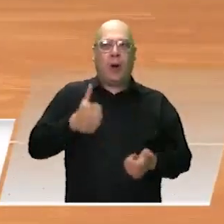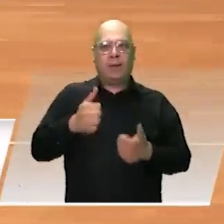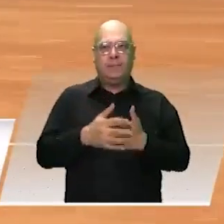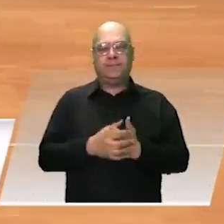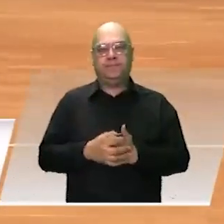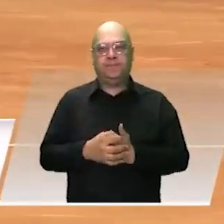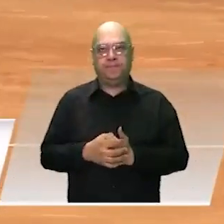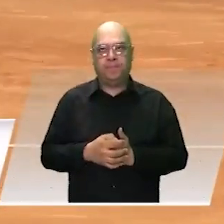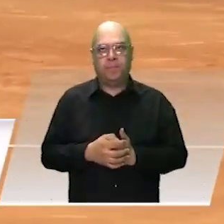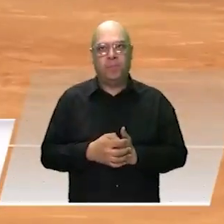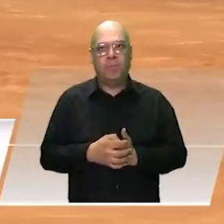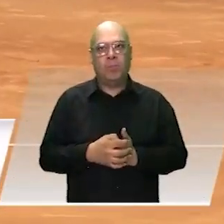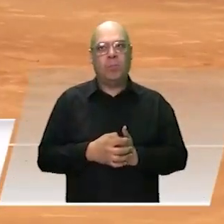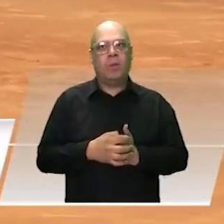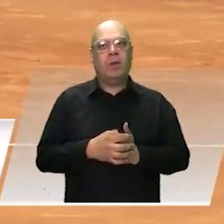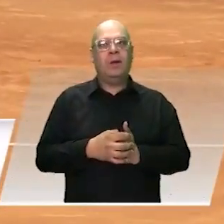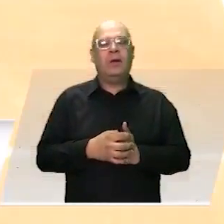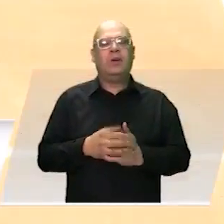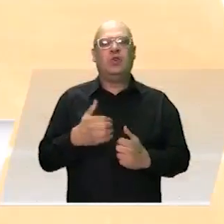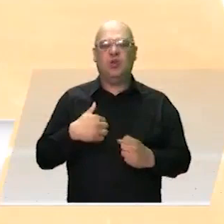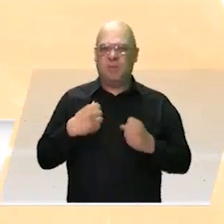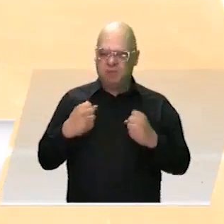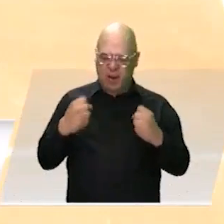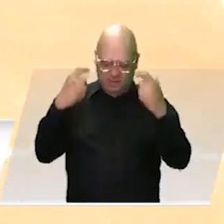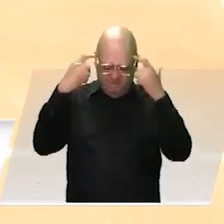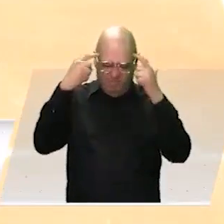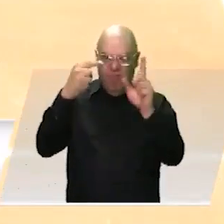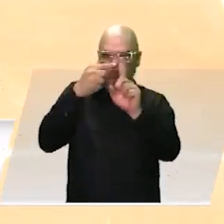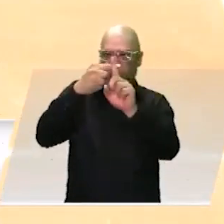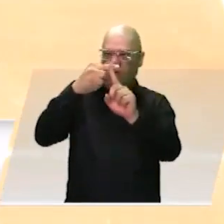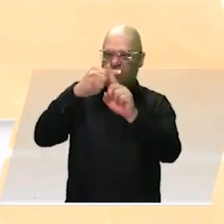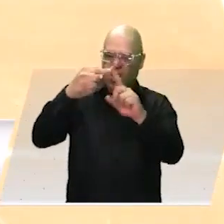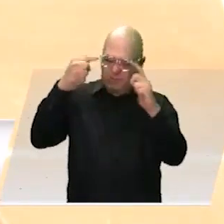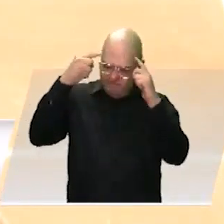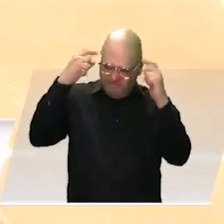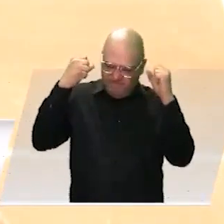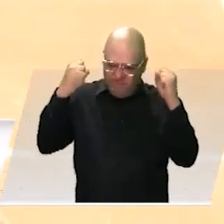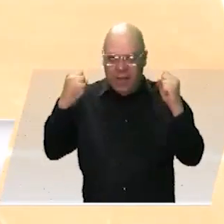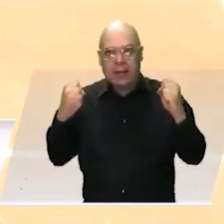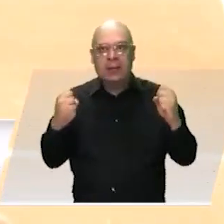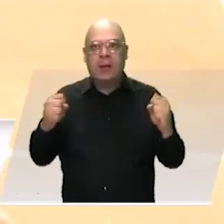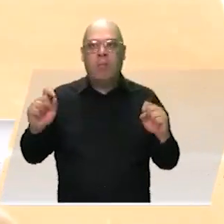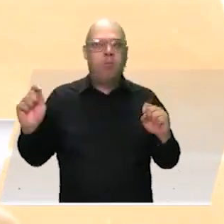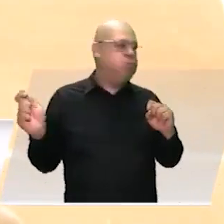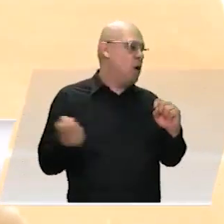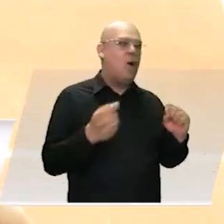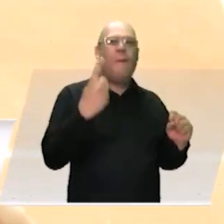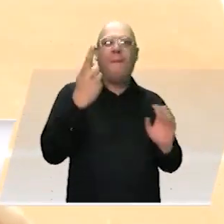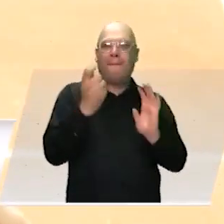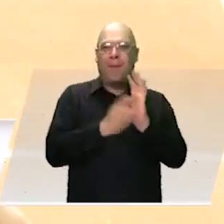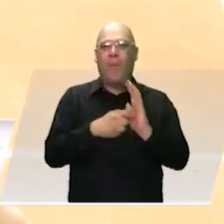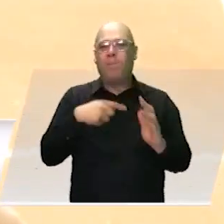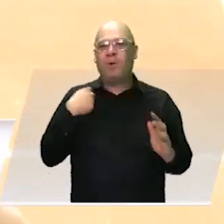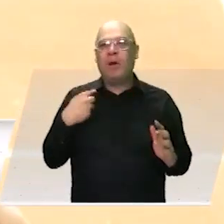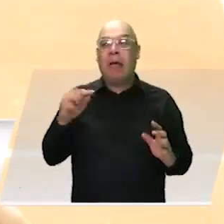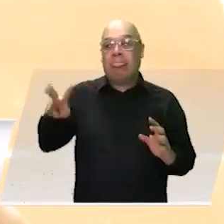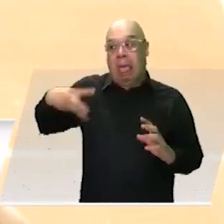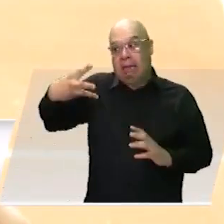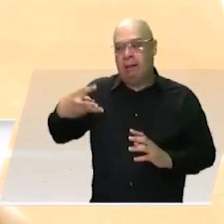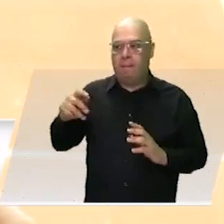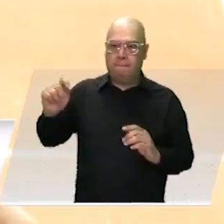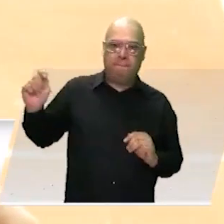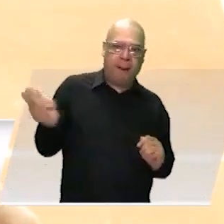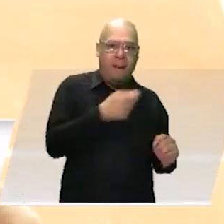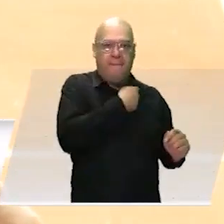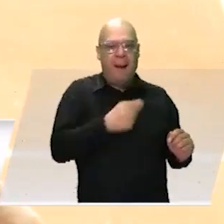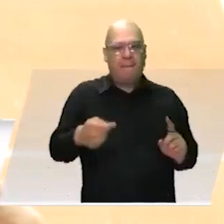que estuve muy fuerte de cabeza, creo que a pesar de que se me fue el segundo set, en el tercero busqué seguir apretando, seguir positiva